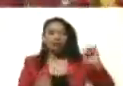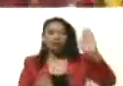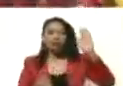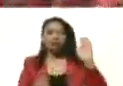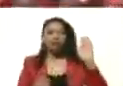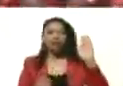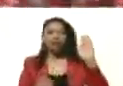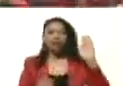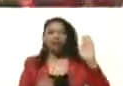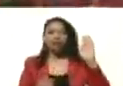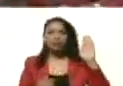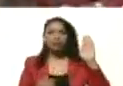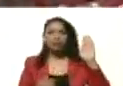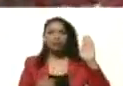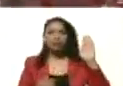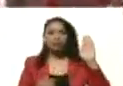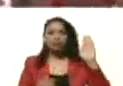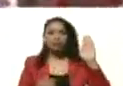Y vamos a